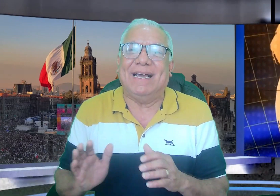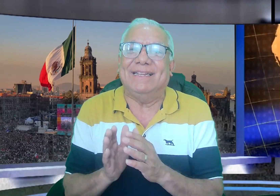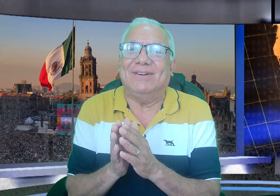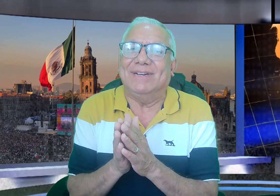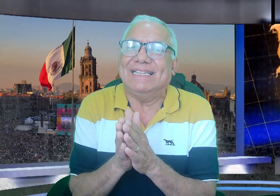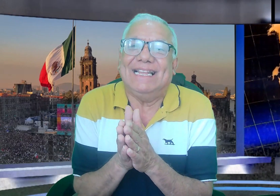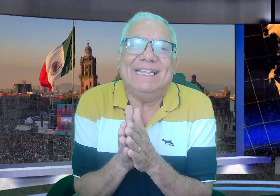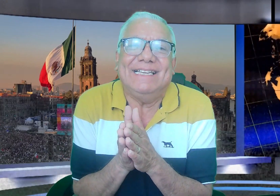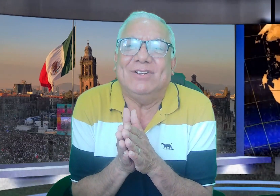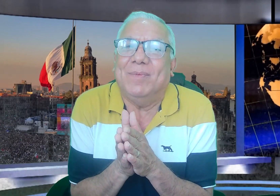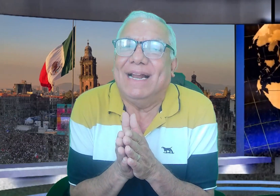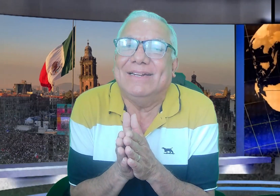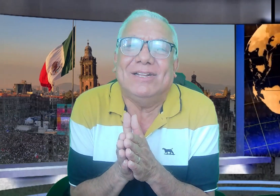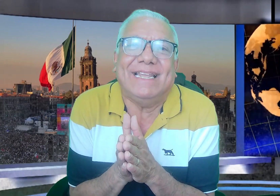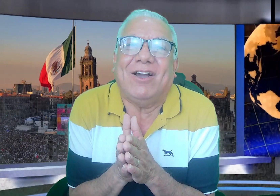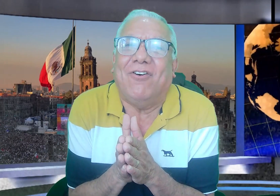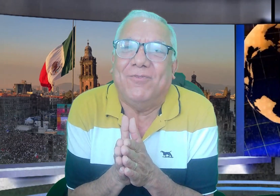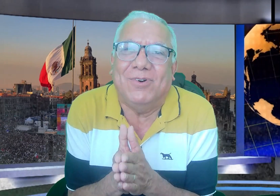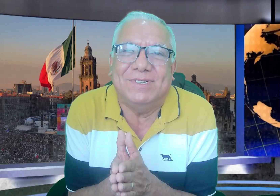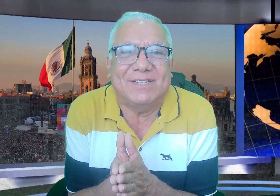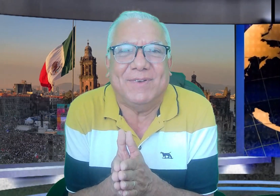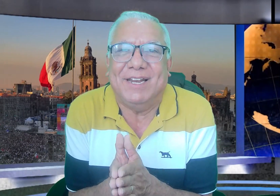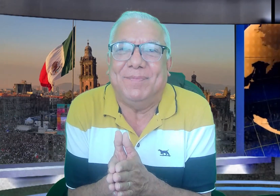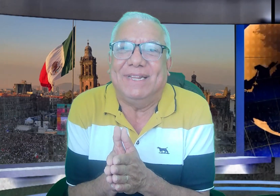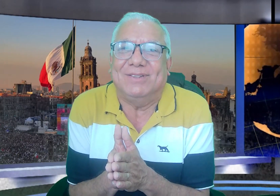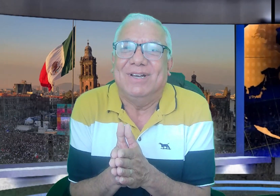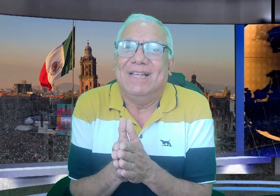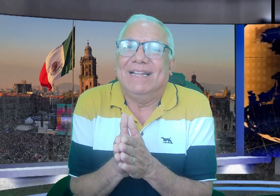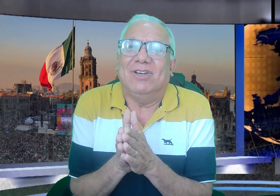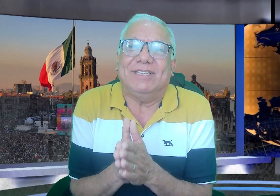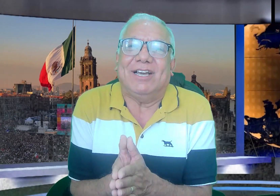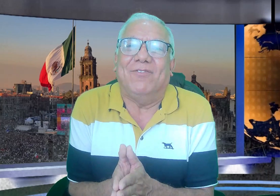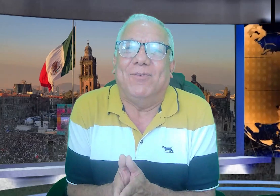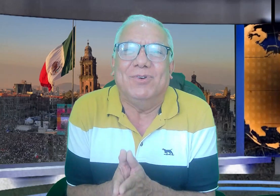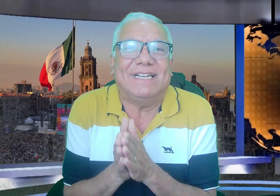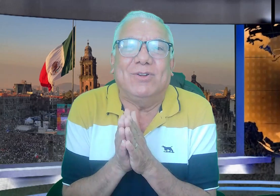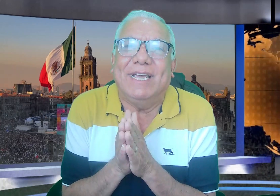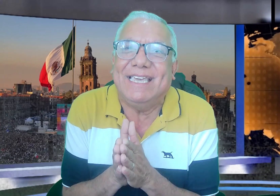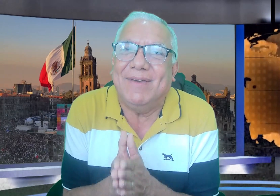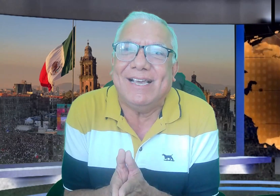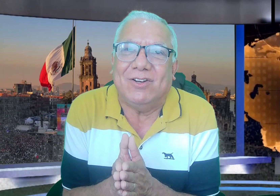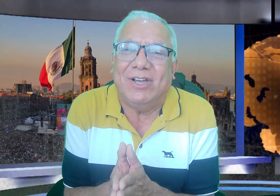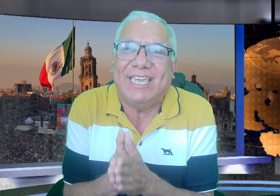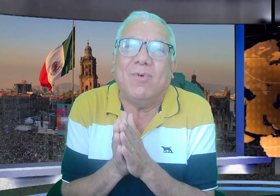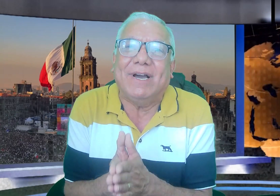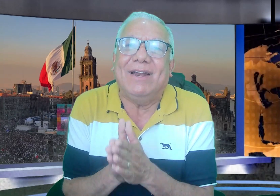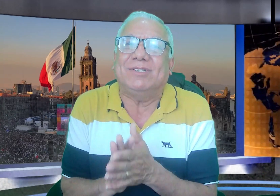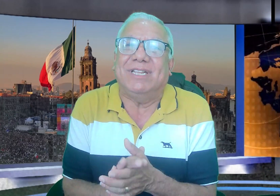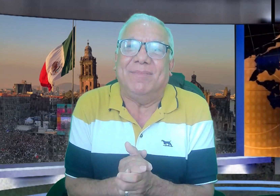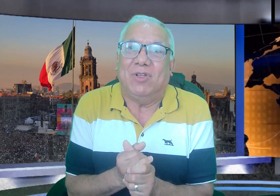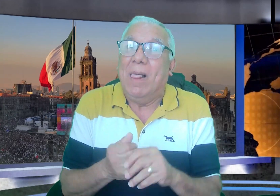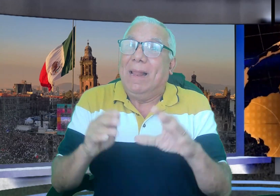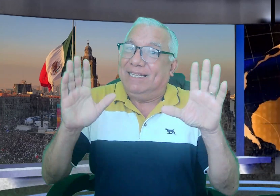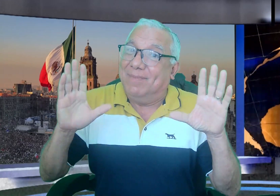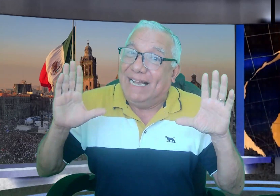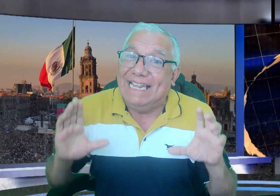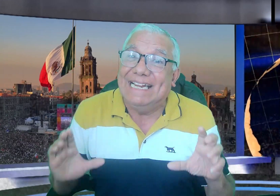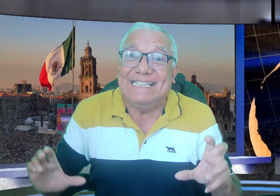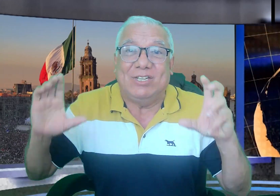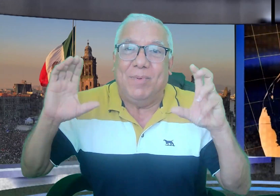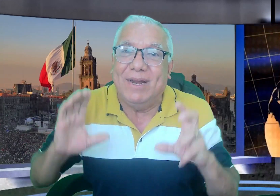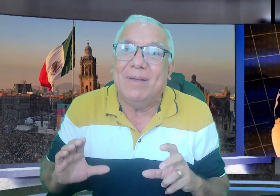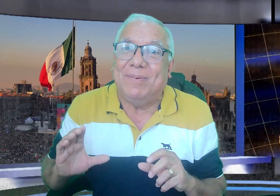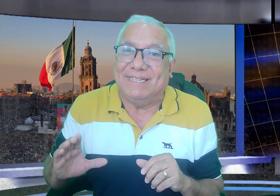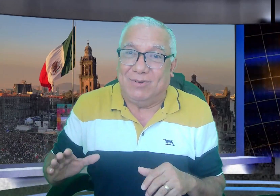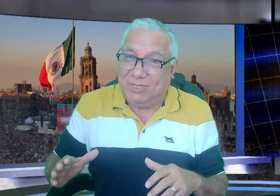Felipe Calderón. Y está diciendo, mira, no te confundas, Felipito, no te confundas, no equivoques los términos. Imagínese